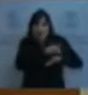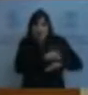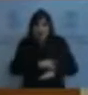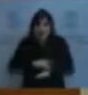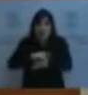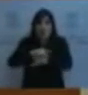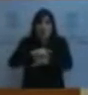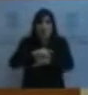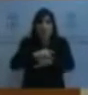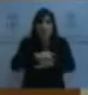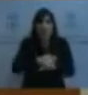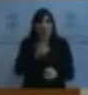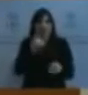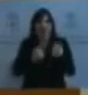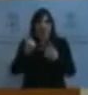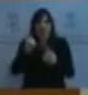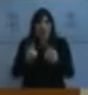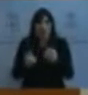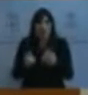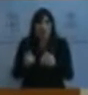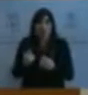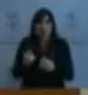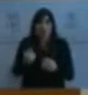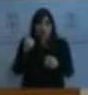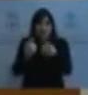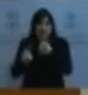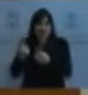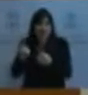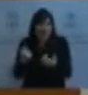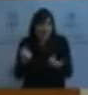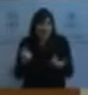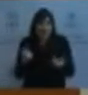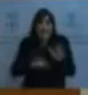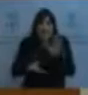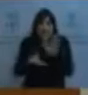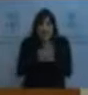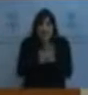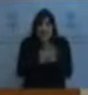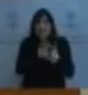señor presidente. Que una ley de transparencia y buen gobierno lleve